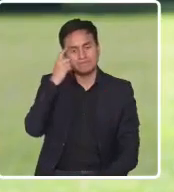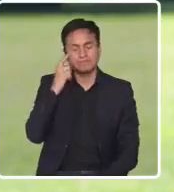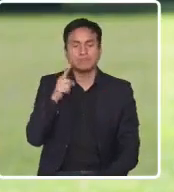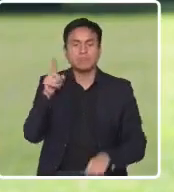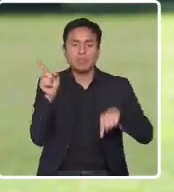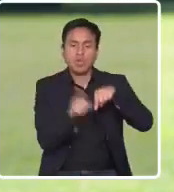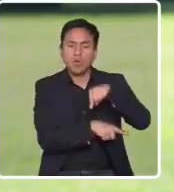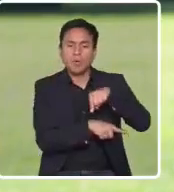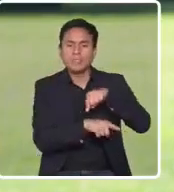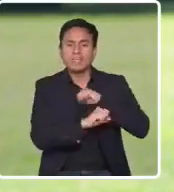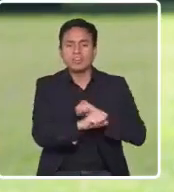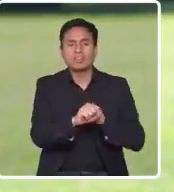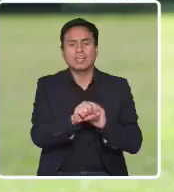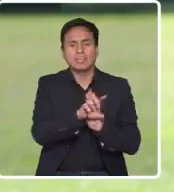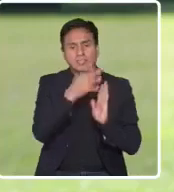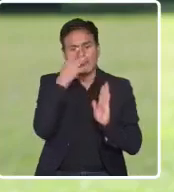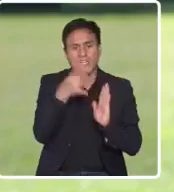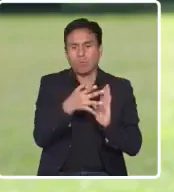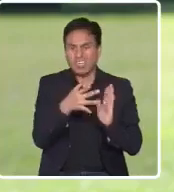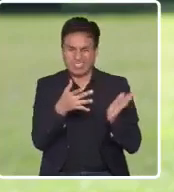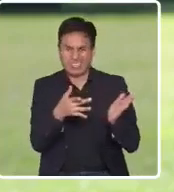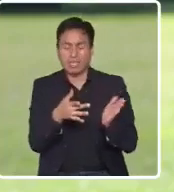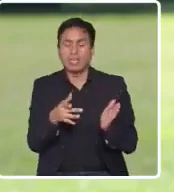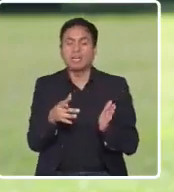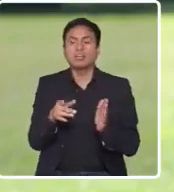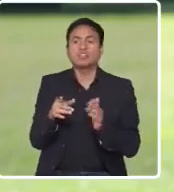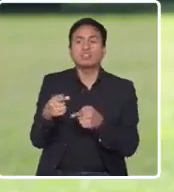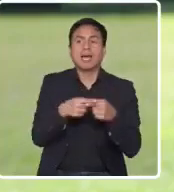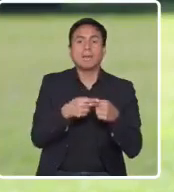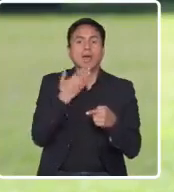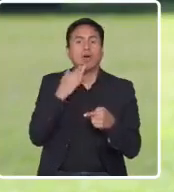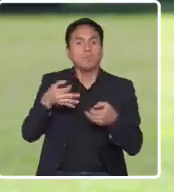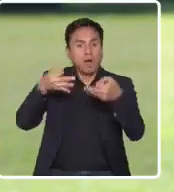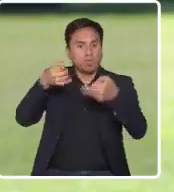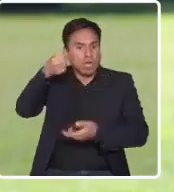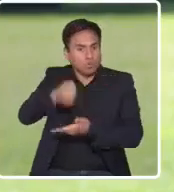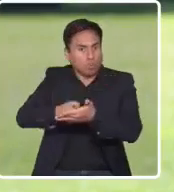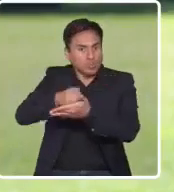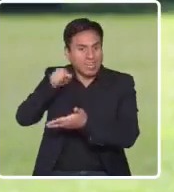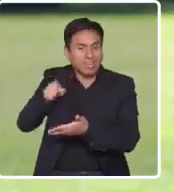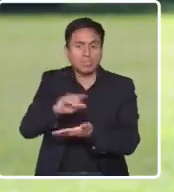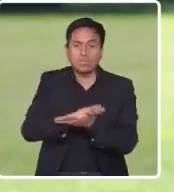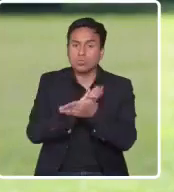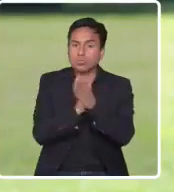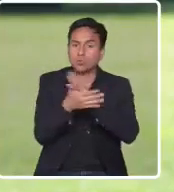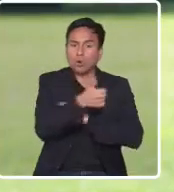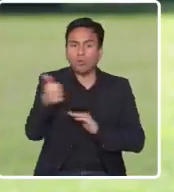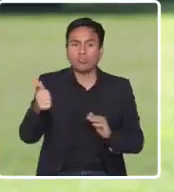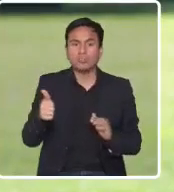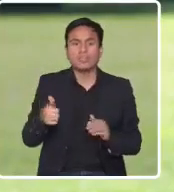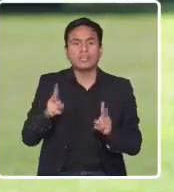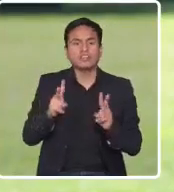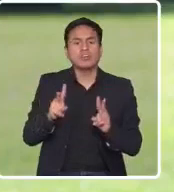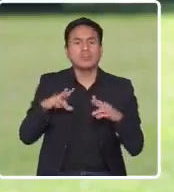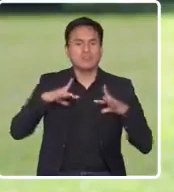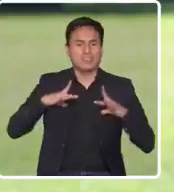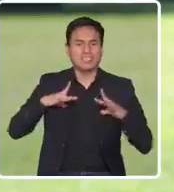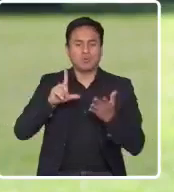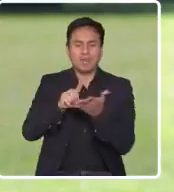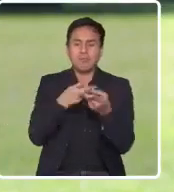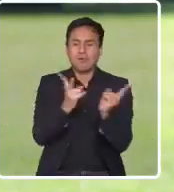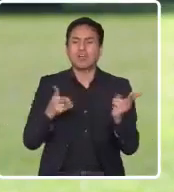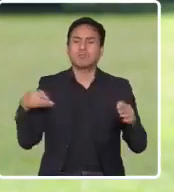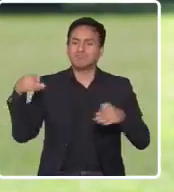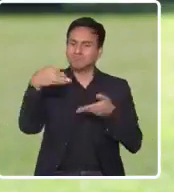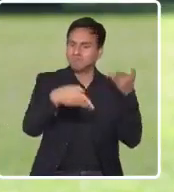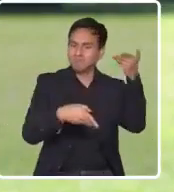El combate a la delincuencia y la lucha por una sociedad mejor, más justa, en donde todos tengan el derecho a ser feliz y a ocupar los espacios